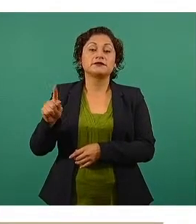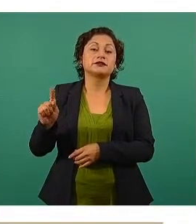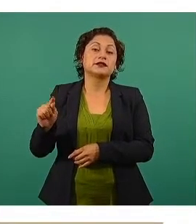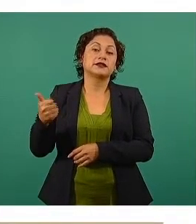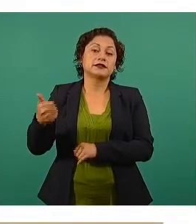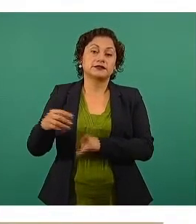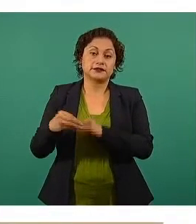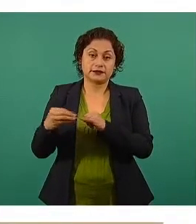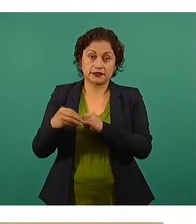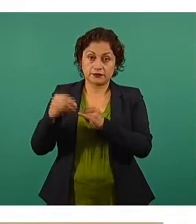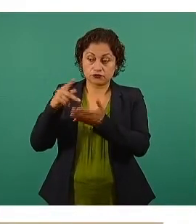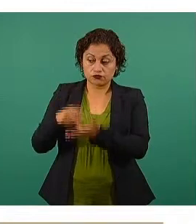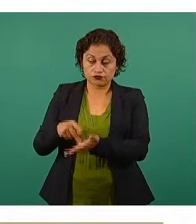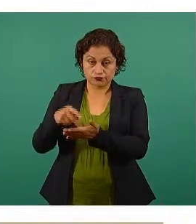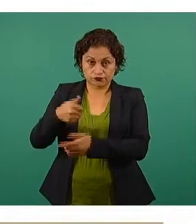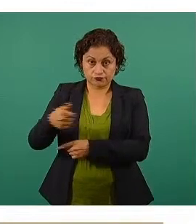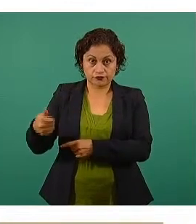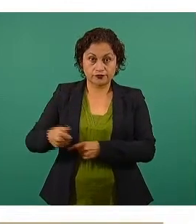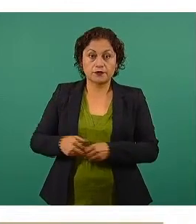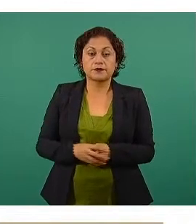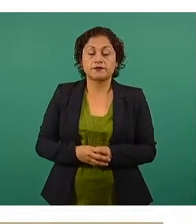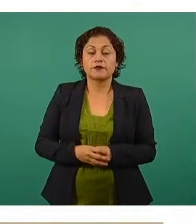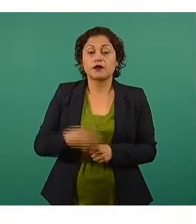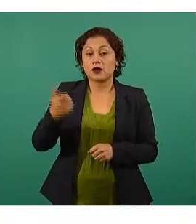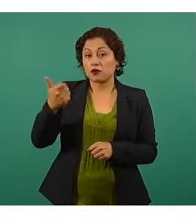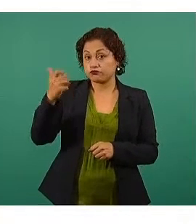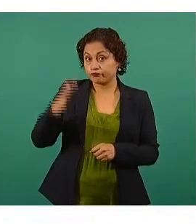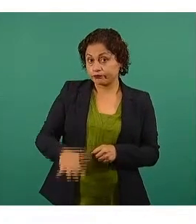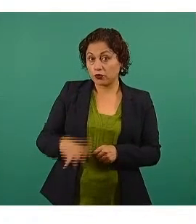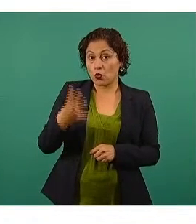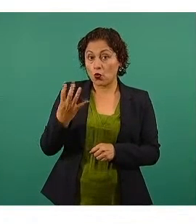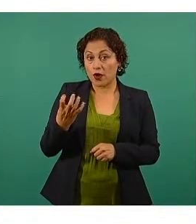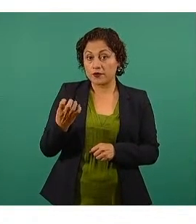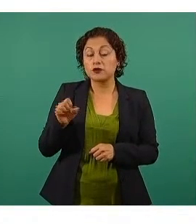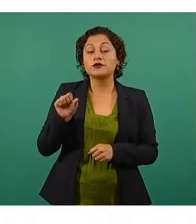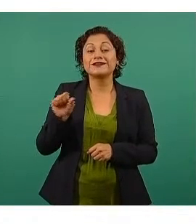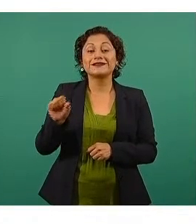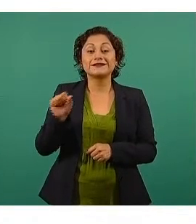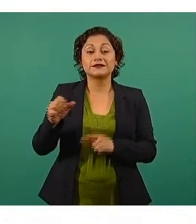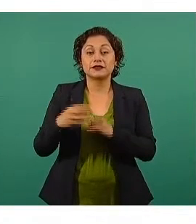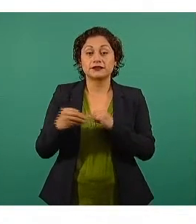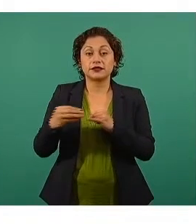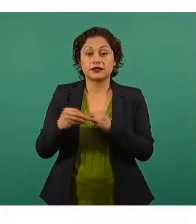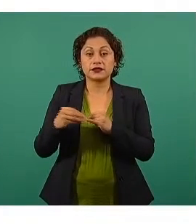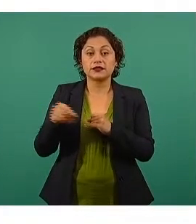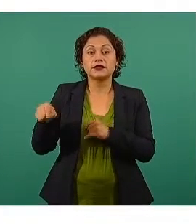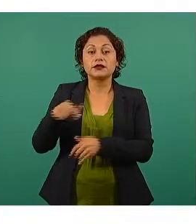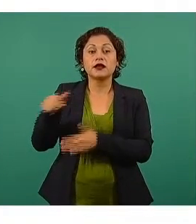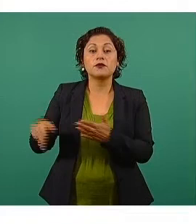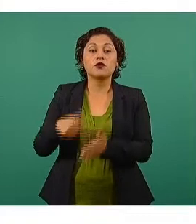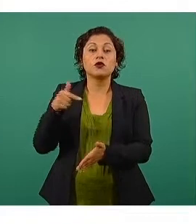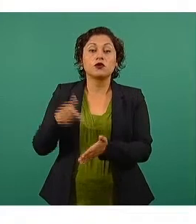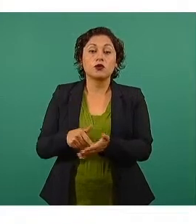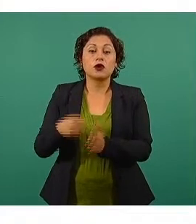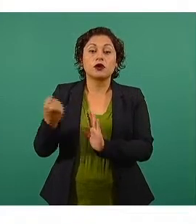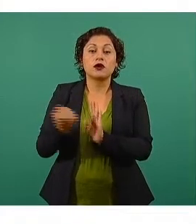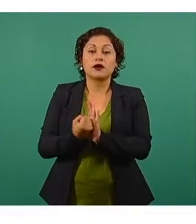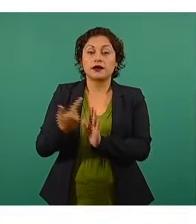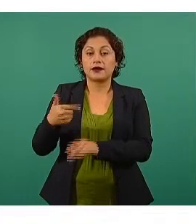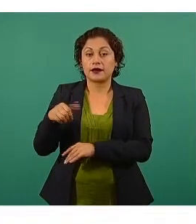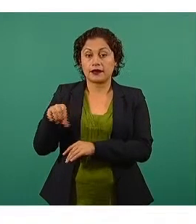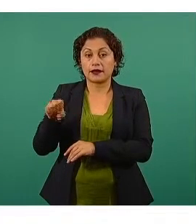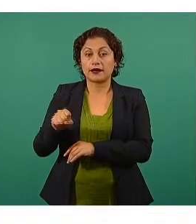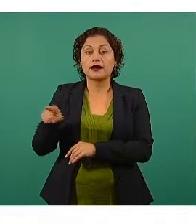por kilo. El más bajo, con 4 pesos con 16 centavos, lo tuvo la estación de servicio Gas de Ajaca,